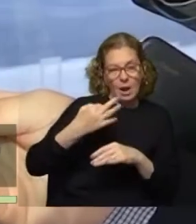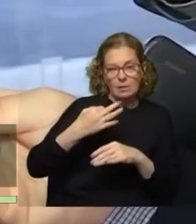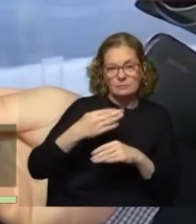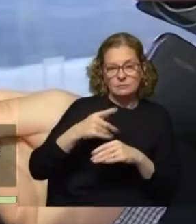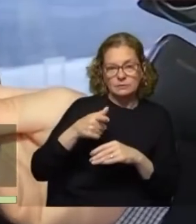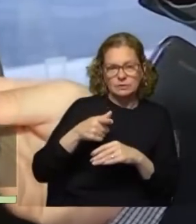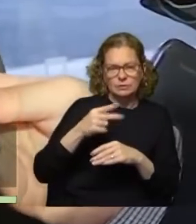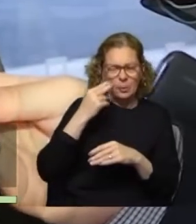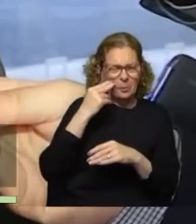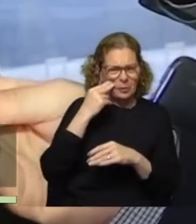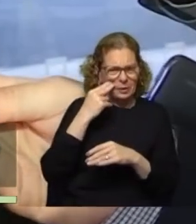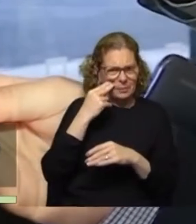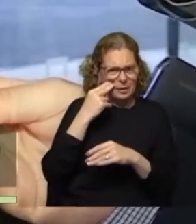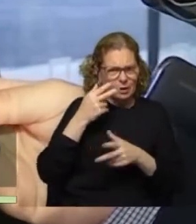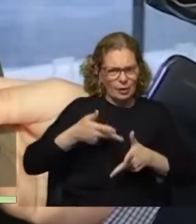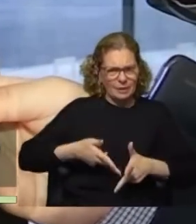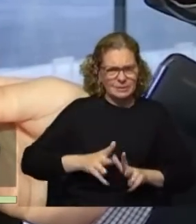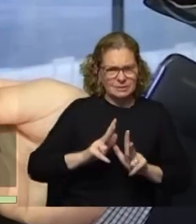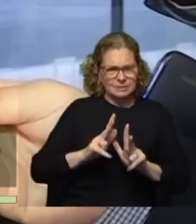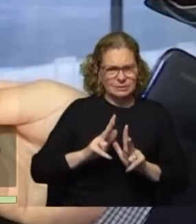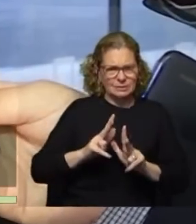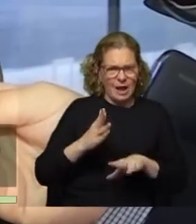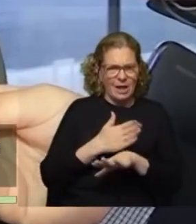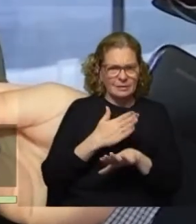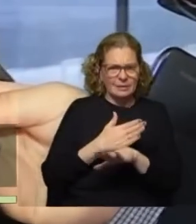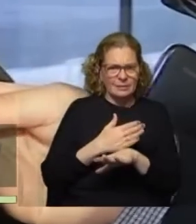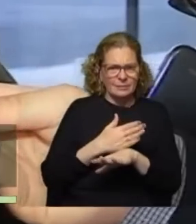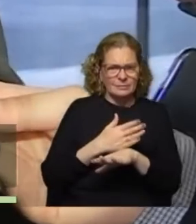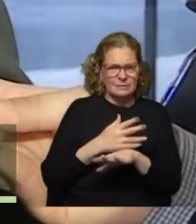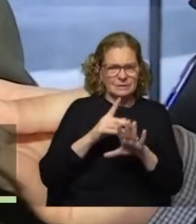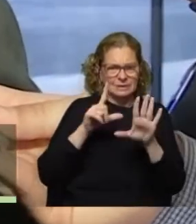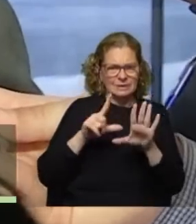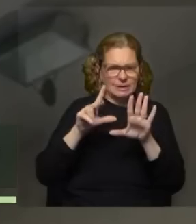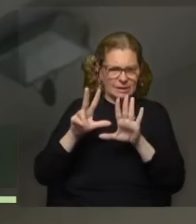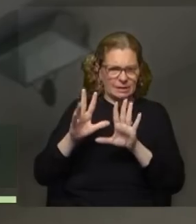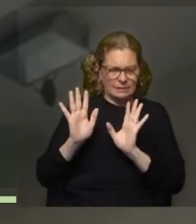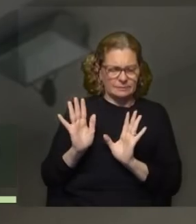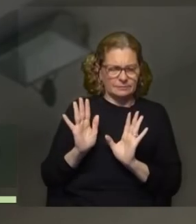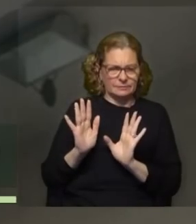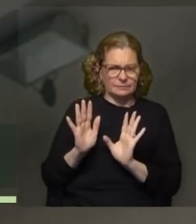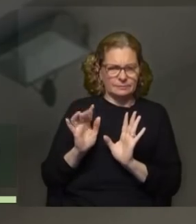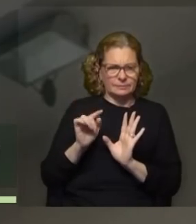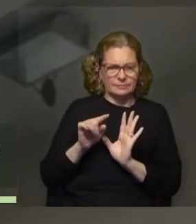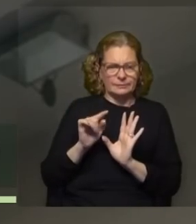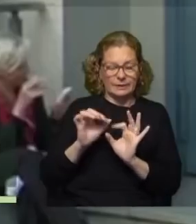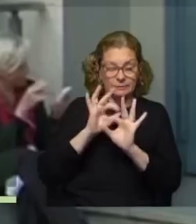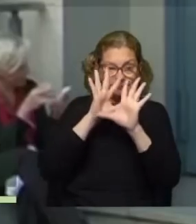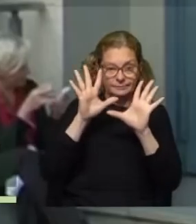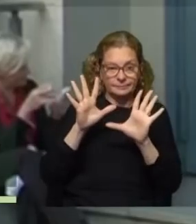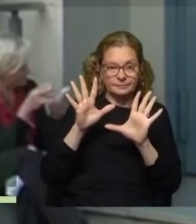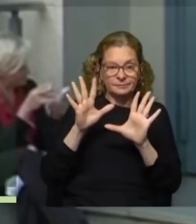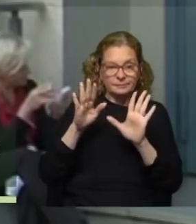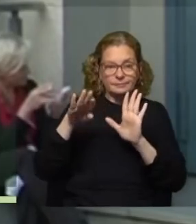esto no va a afectar a los nacidos anteriormente al año 73 eso es claro y